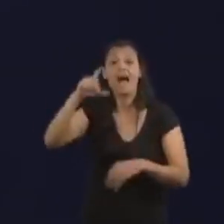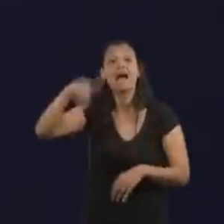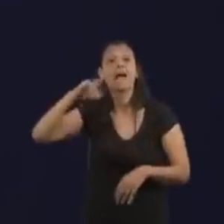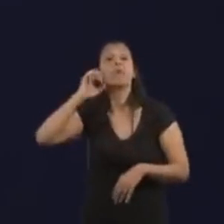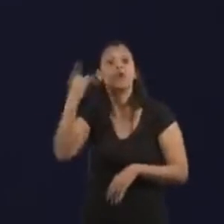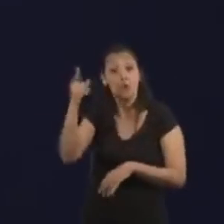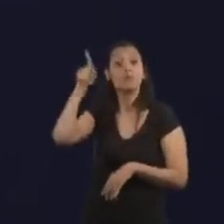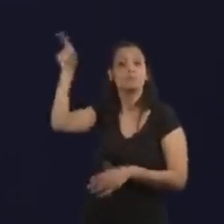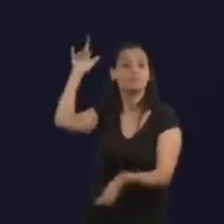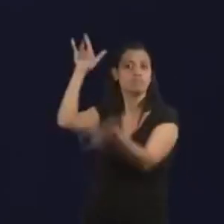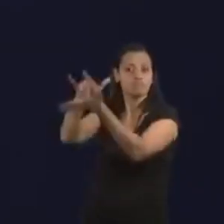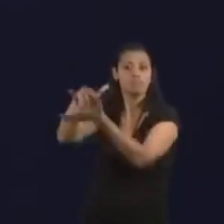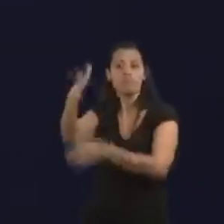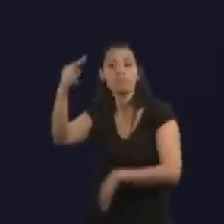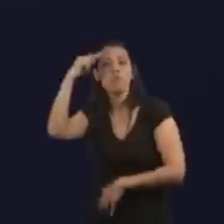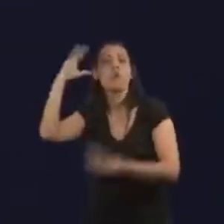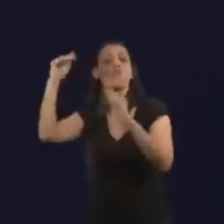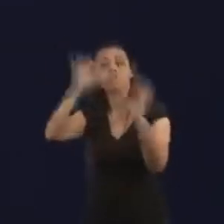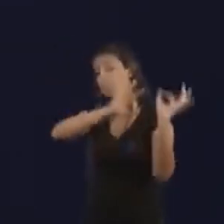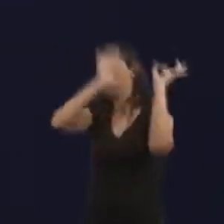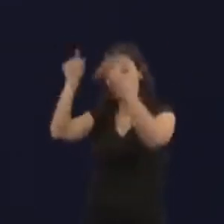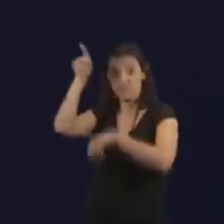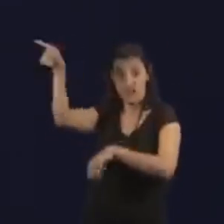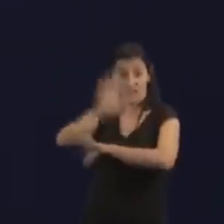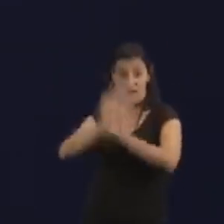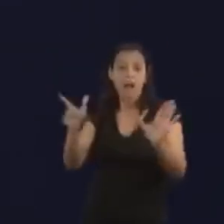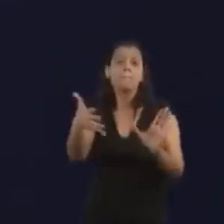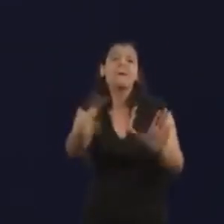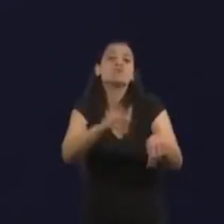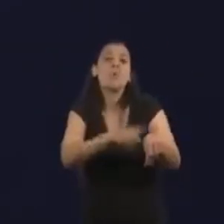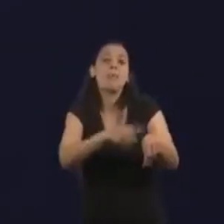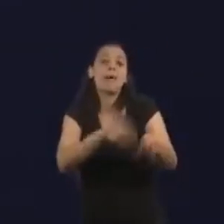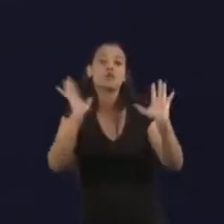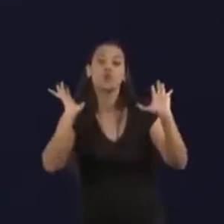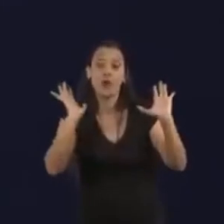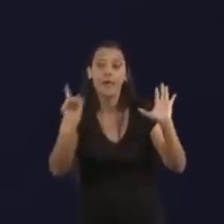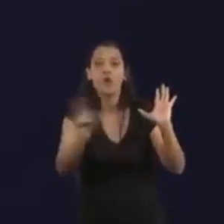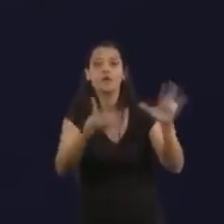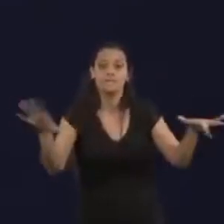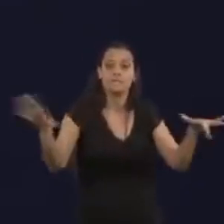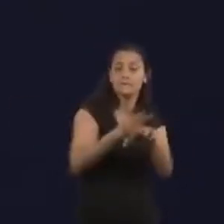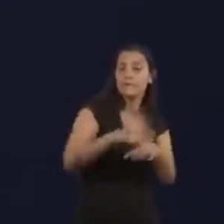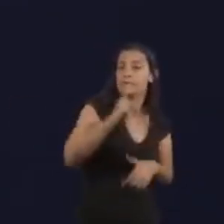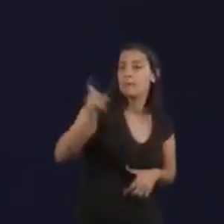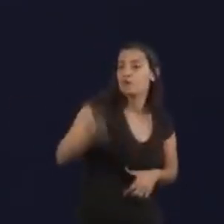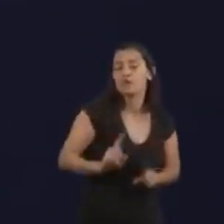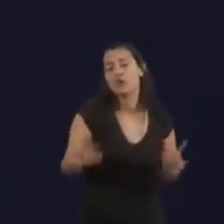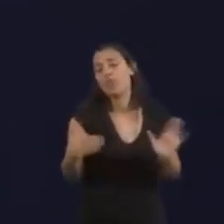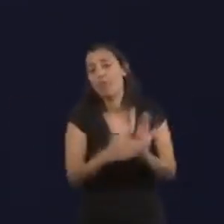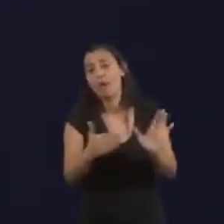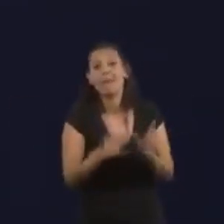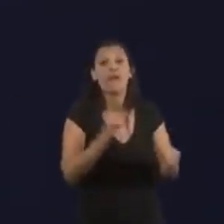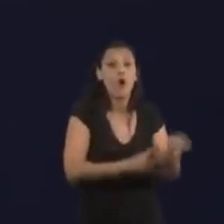a las 21 horas te repito esto es todo tentativo porque depende de por supuesto el horario de salida al